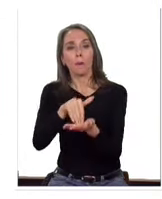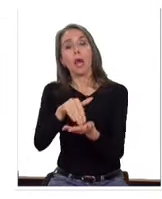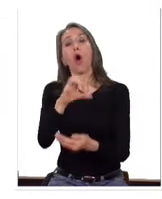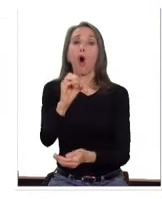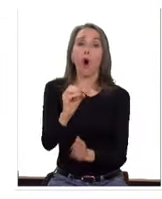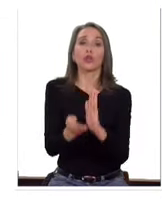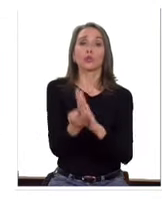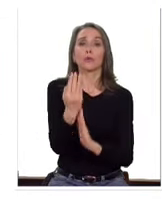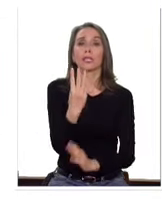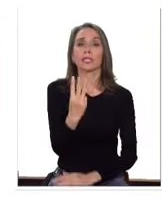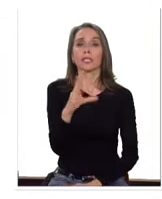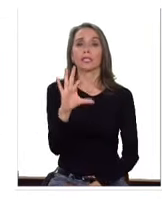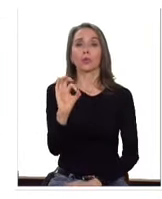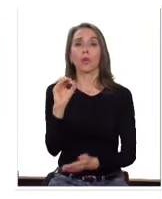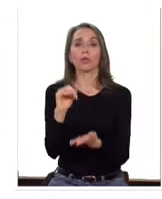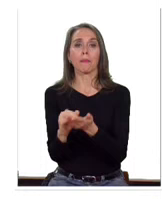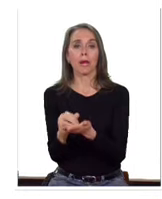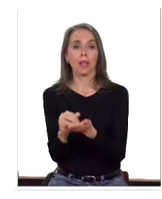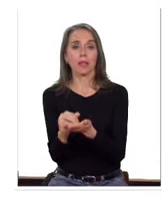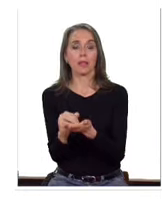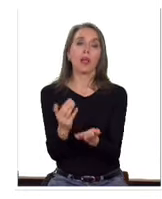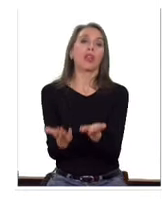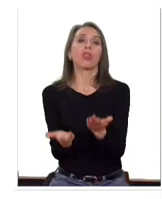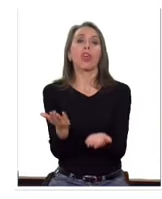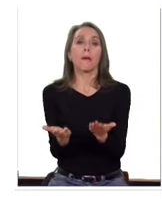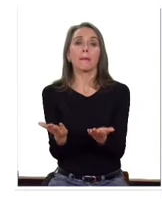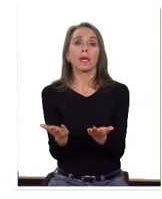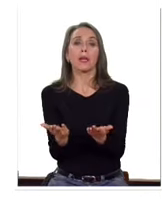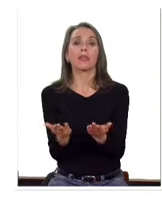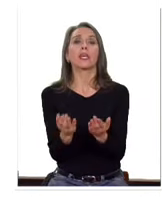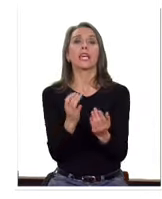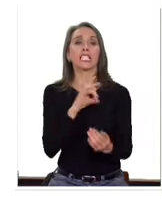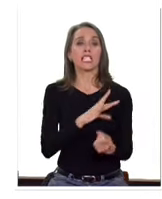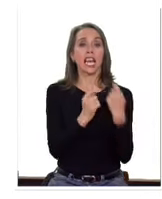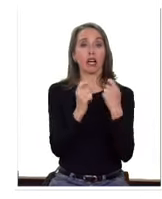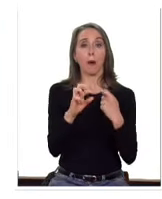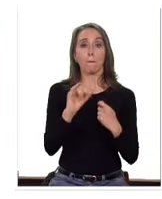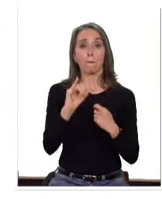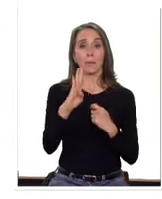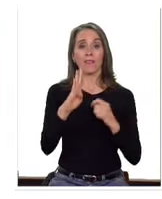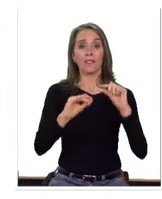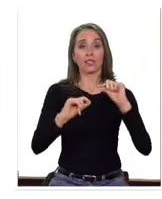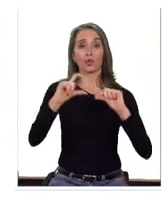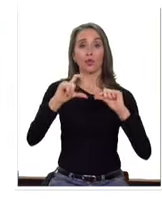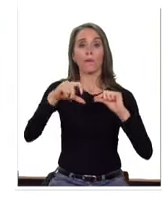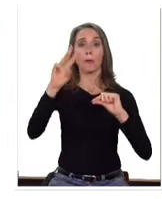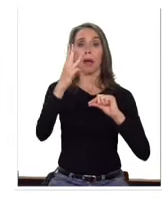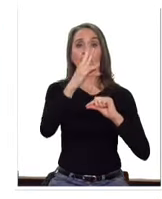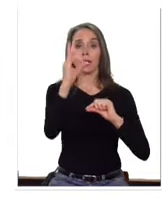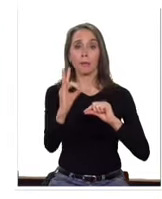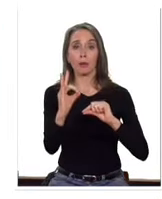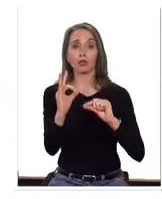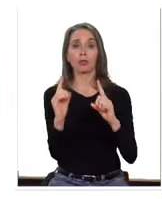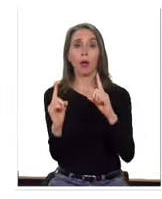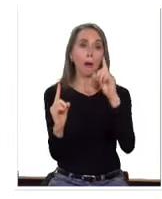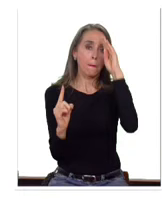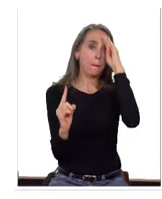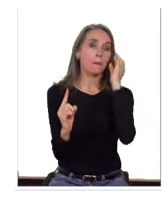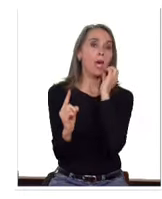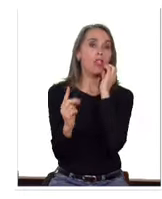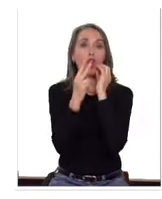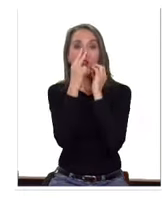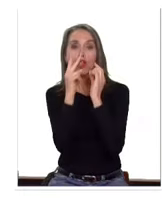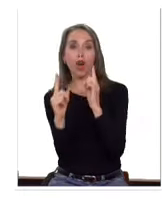o 350 mil pesos, dependiendo si la economía logra un crecimiento superior al 3% entre mayo y